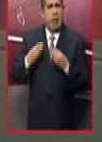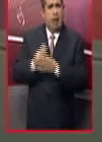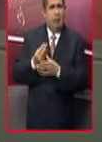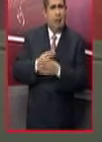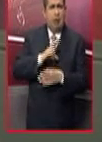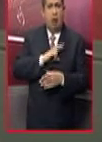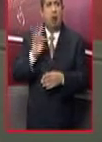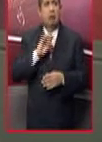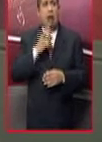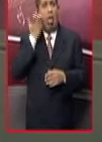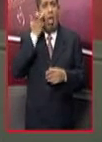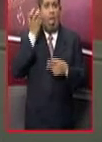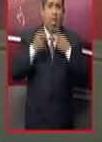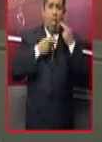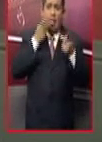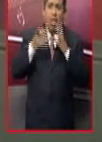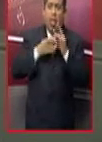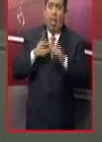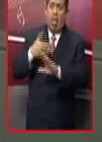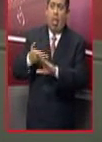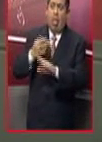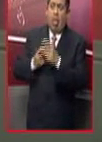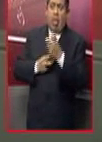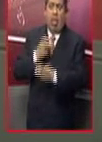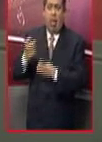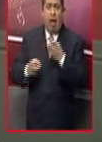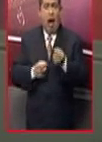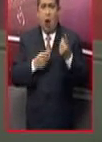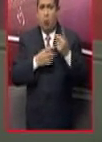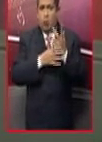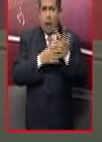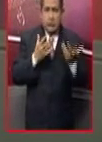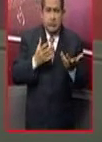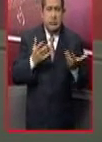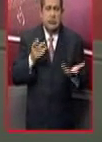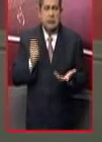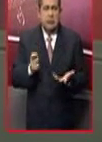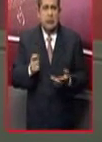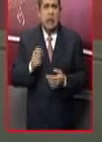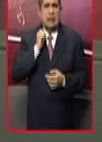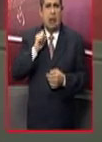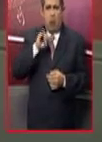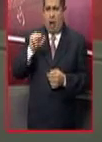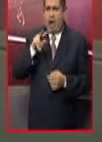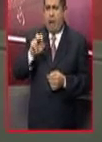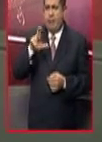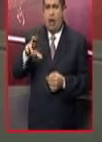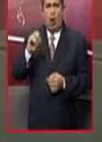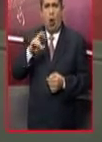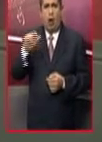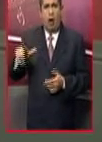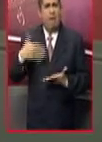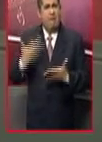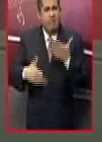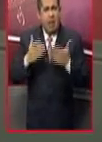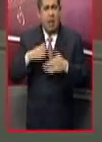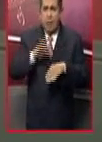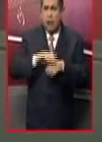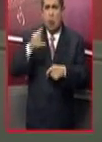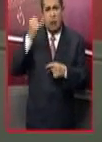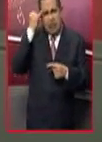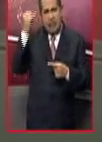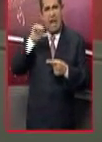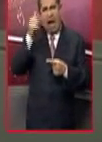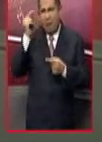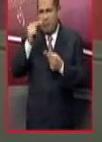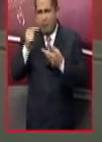informaciones falsas o inexactas difundidas por determinados medios de comunicación, el senador Javier Corral cuestionó que no se hayan considerado otras iniciativas en la